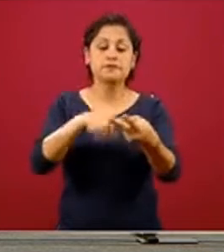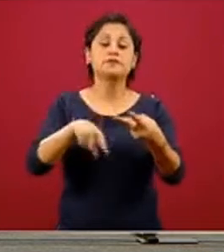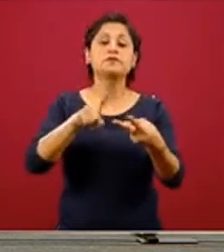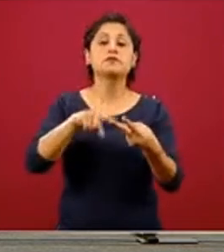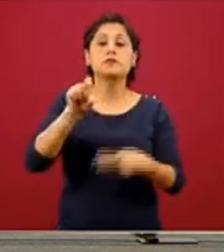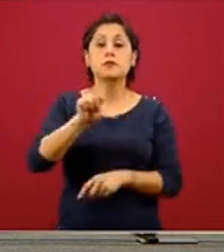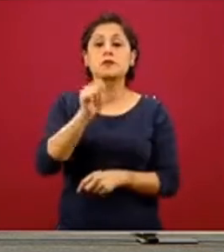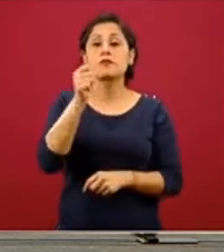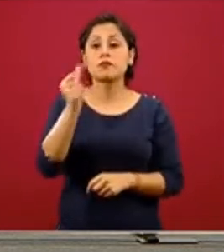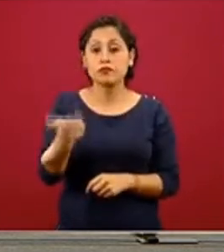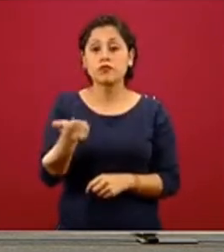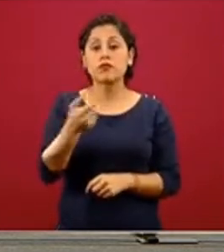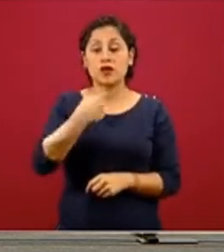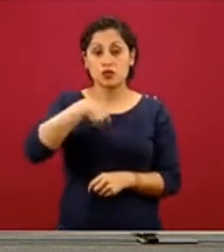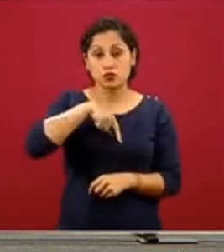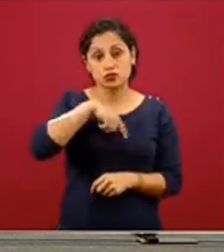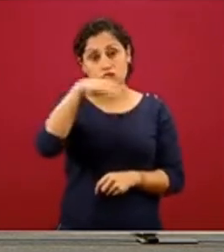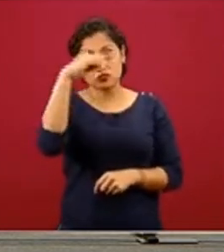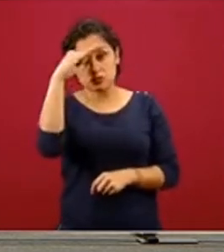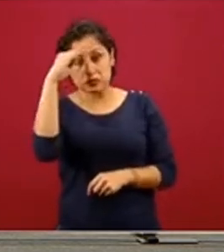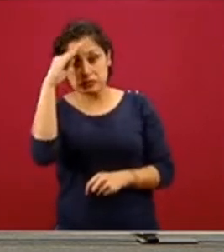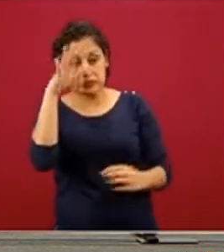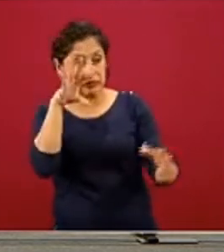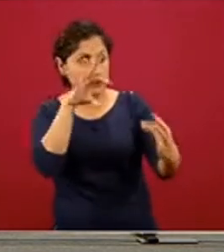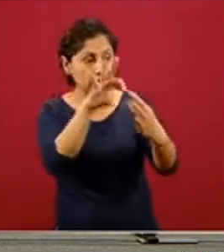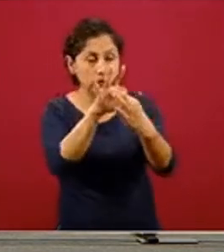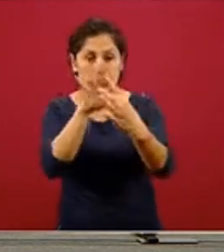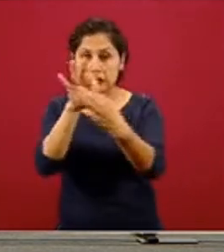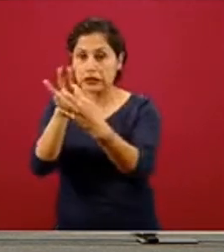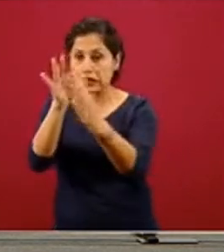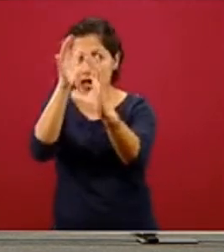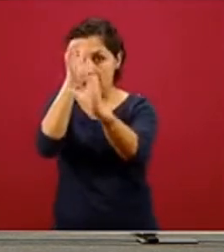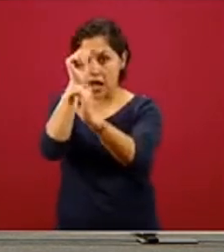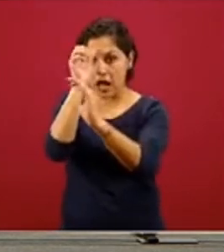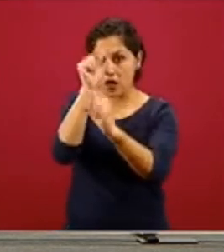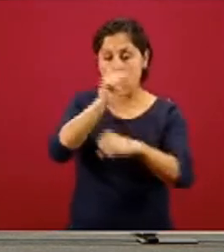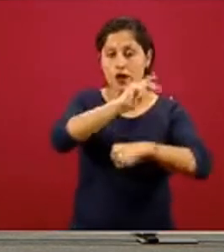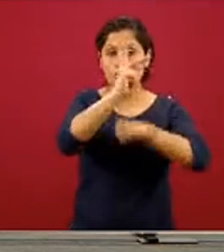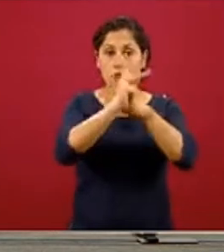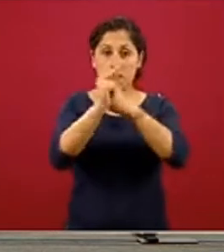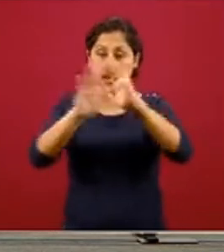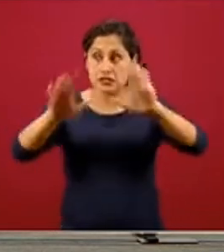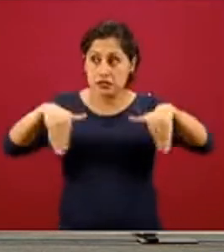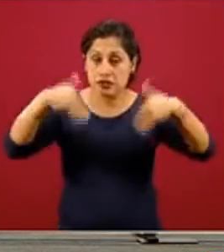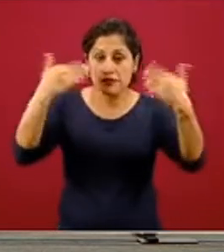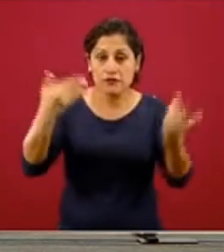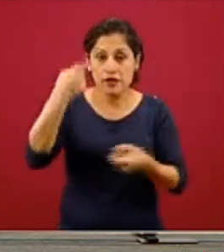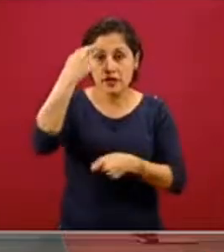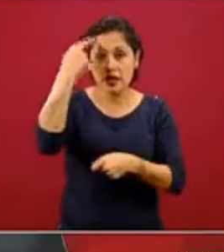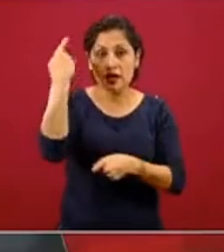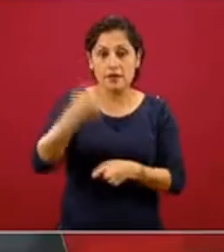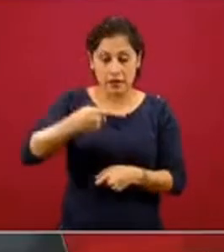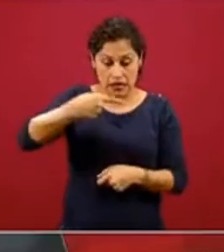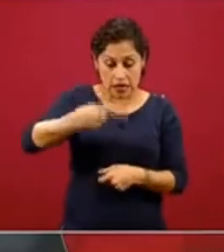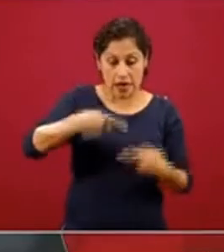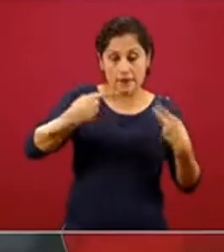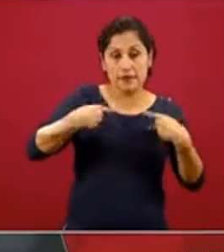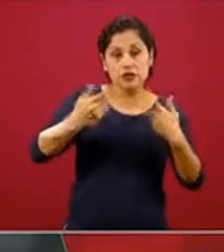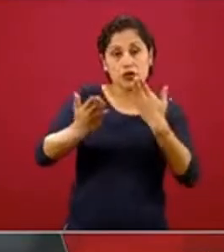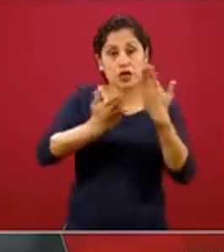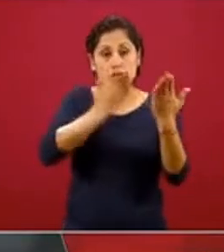tener convenios o acuerdos con distintos países del mundo para enviar a nuestras